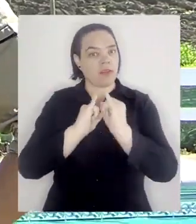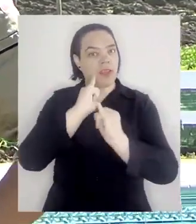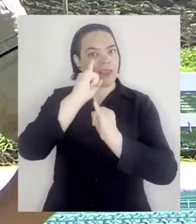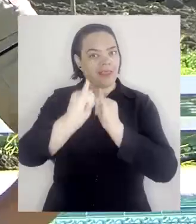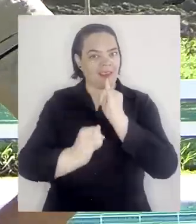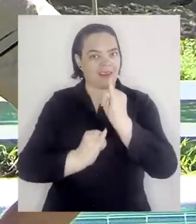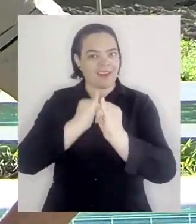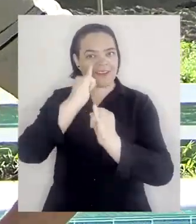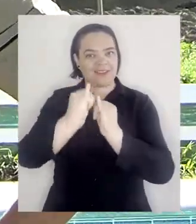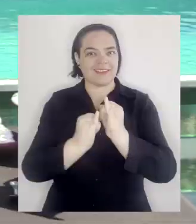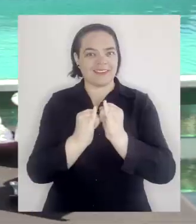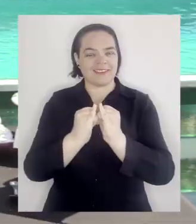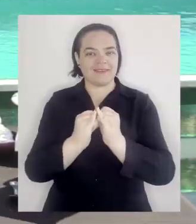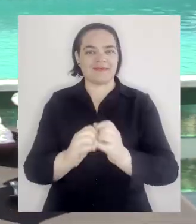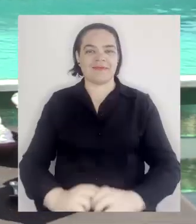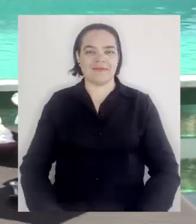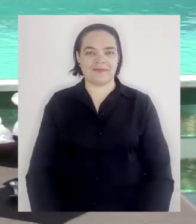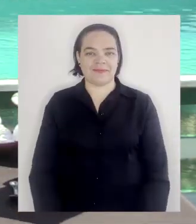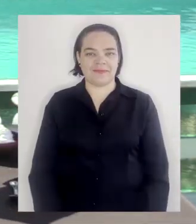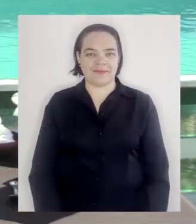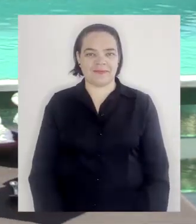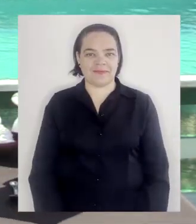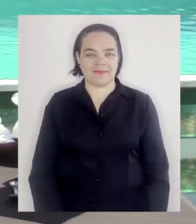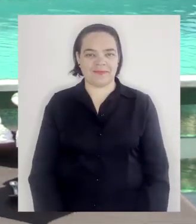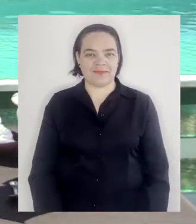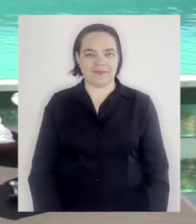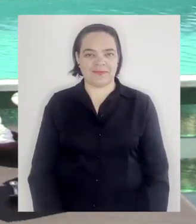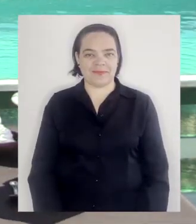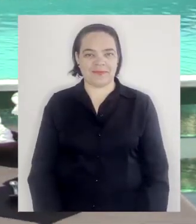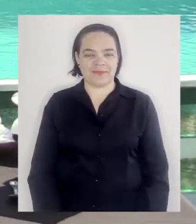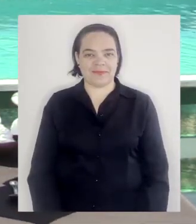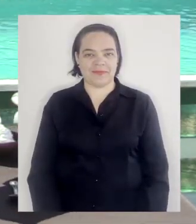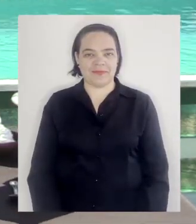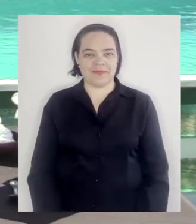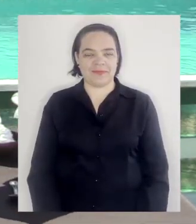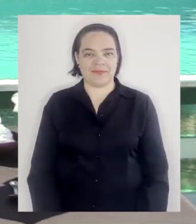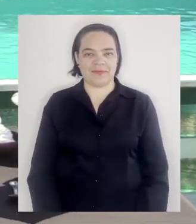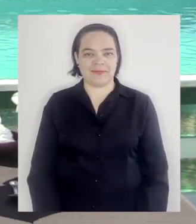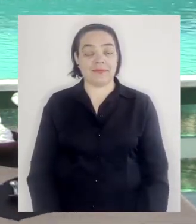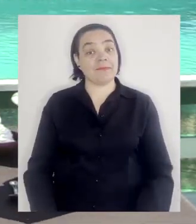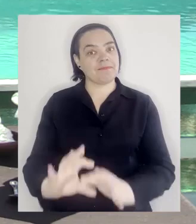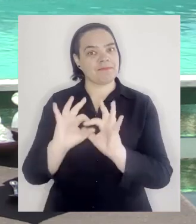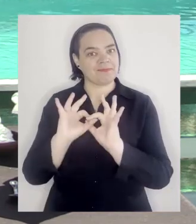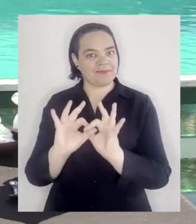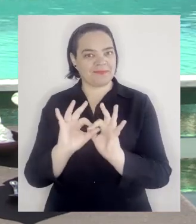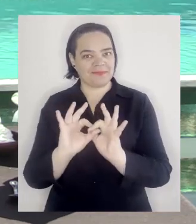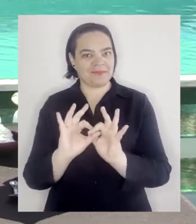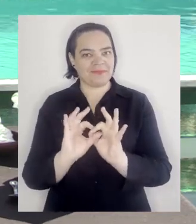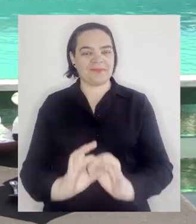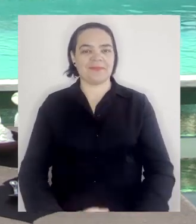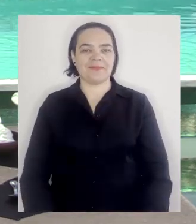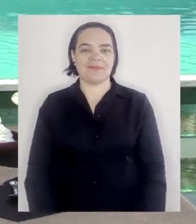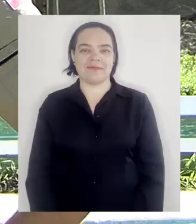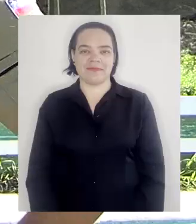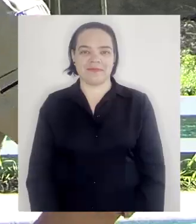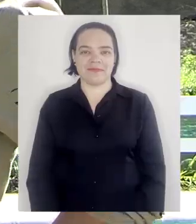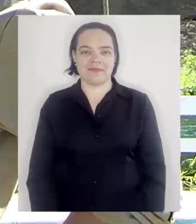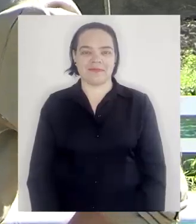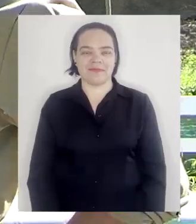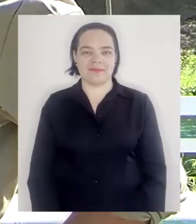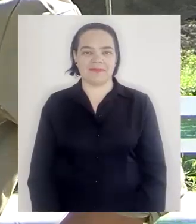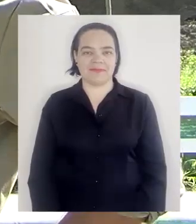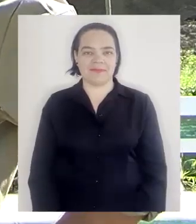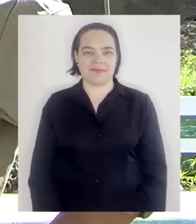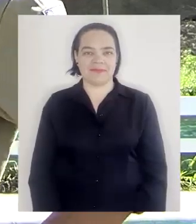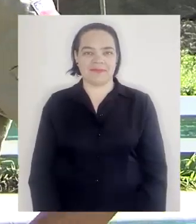Japón, de todos lados, y te viniste al Valle de la Aconcagua. Así que quiero dar las gracias y, bueno, una vez